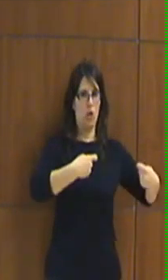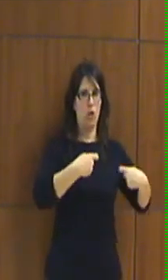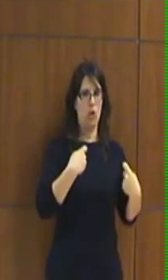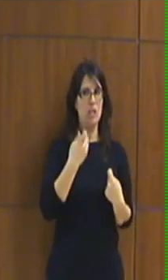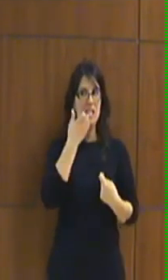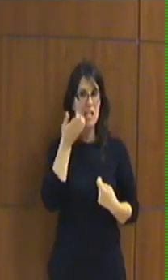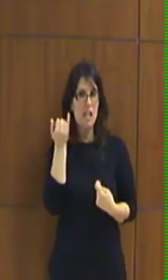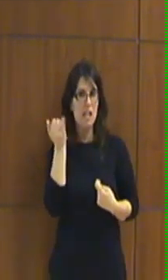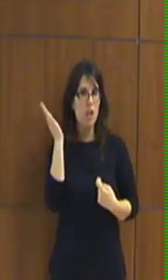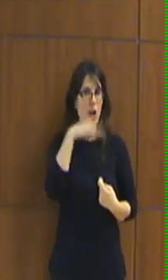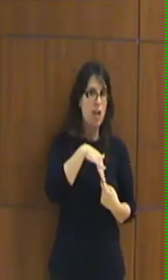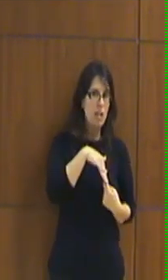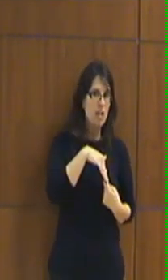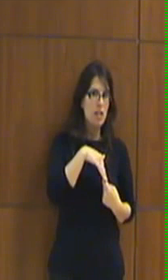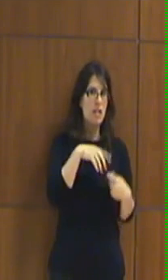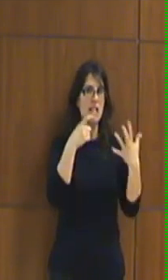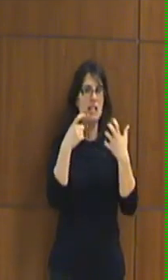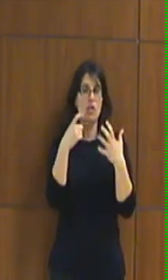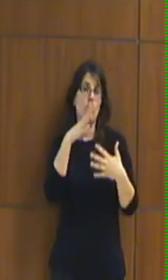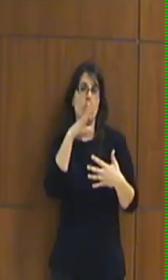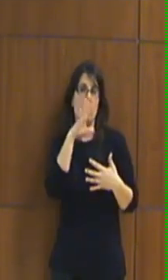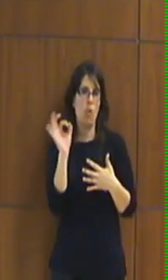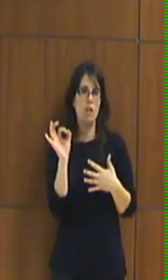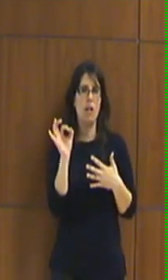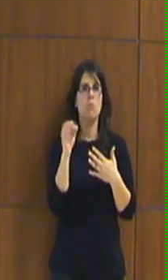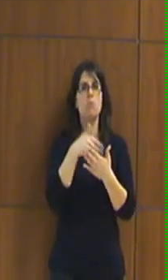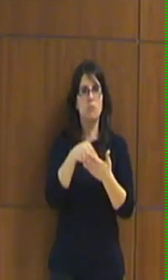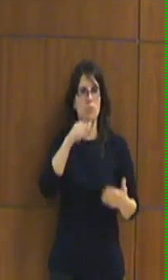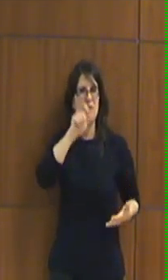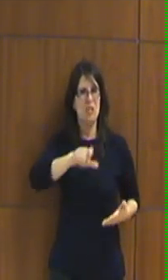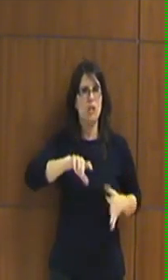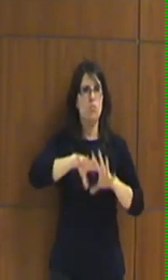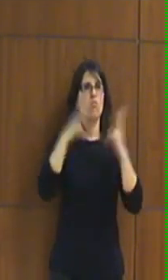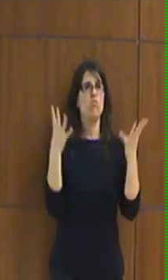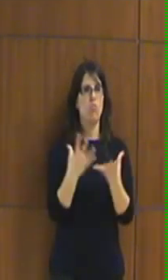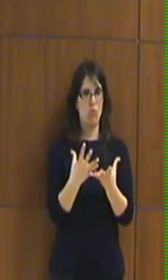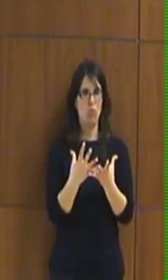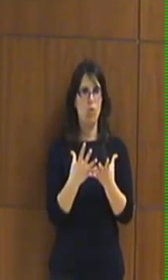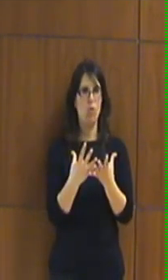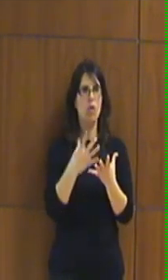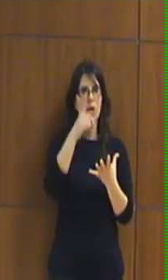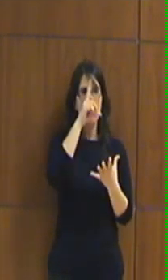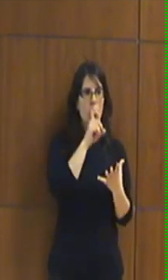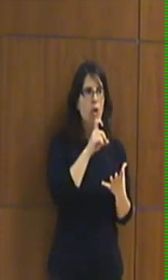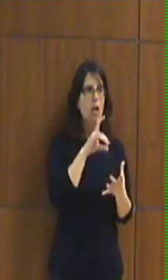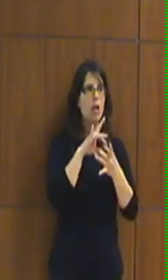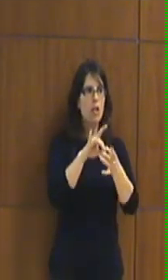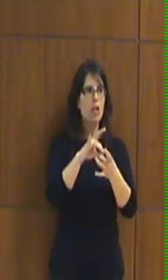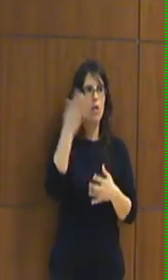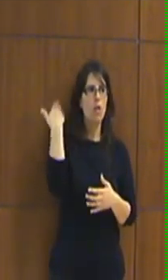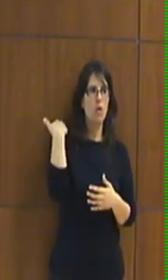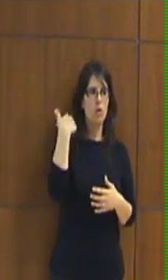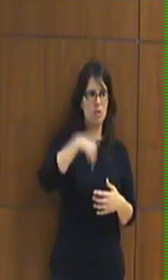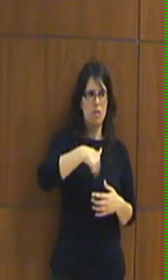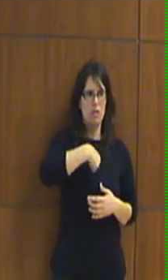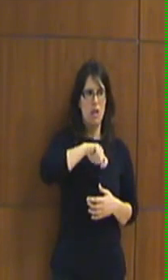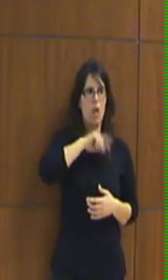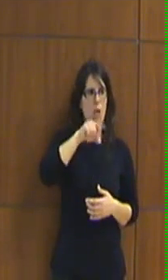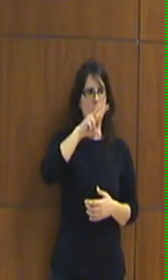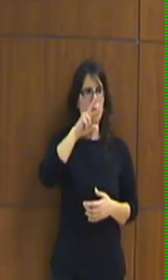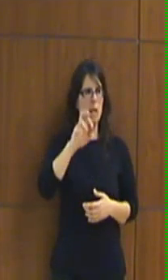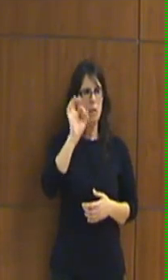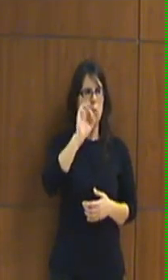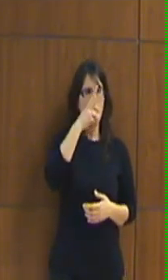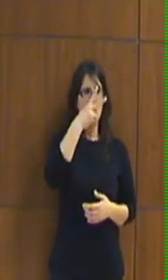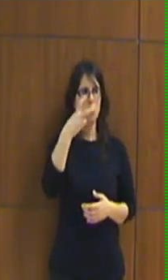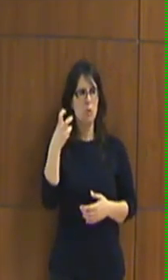hay. 650 millones de personas en el mundo. Pues no me recuerdo cuántas en Europa, creo que eran casi 120 o 200, no me